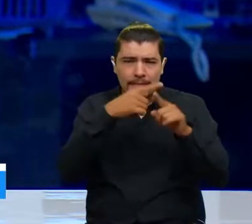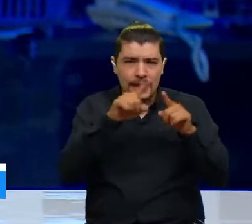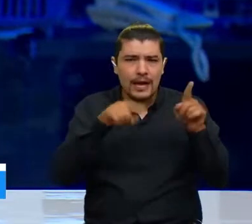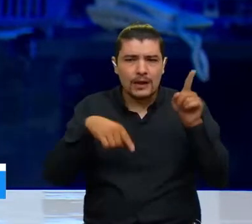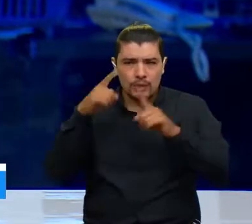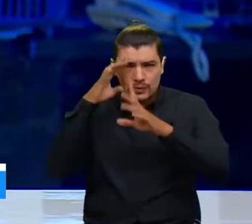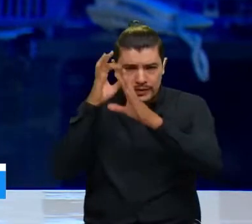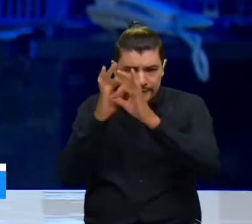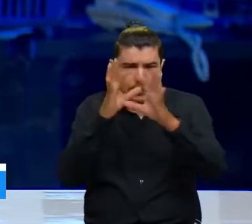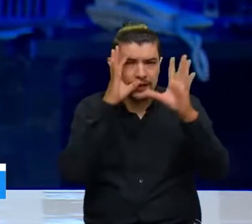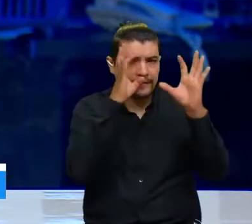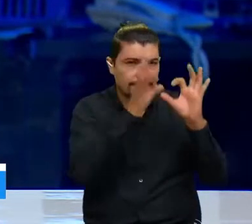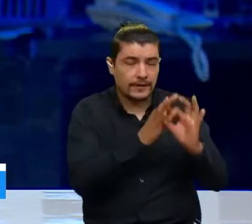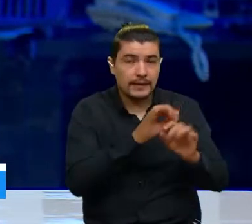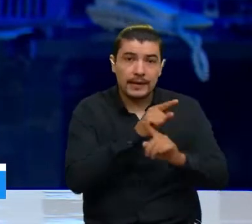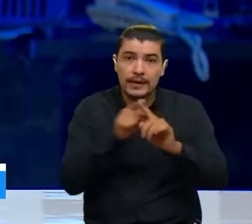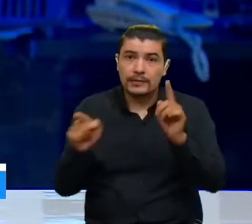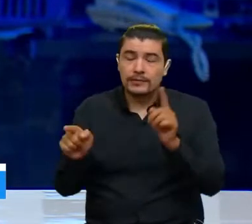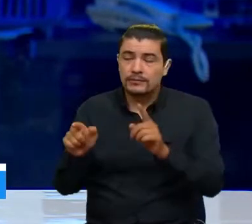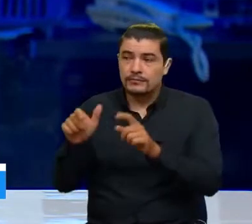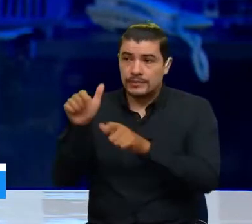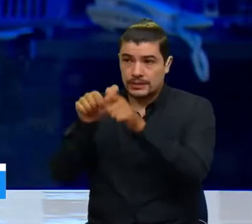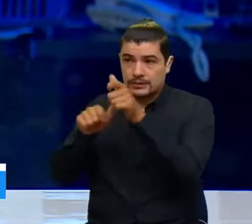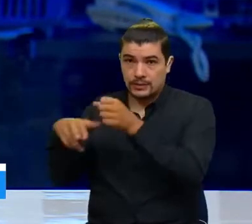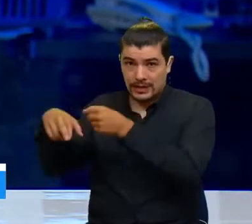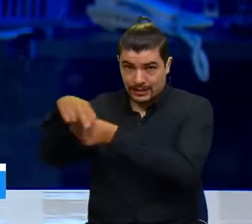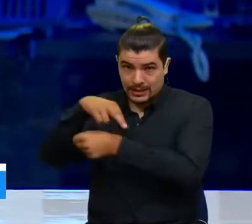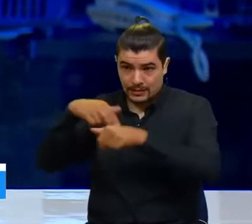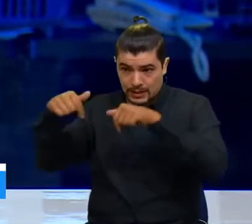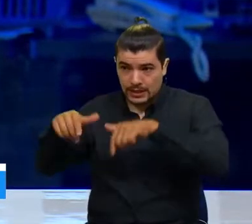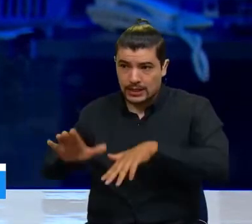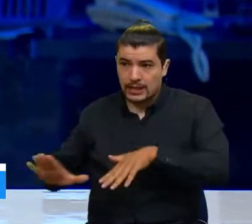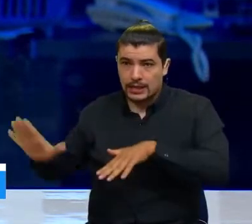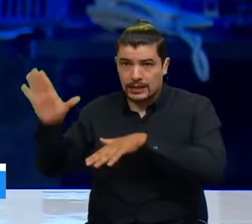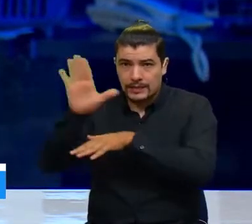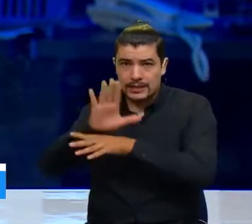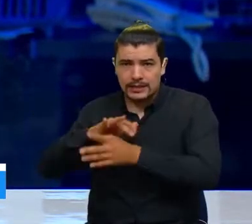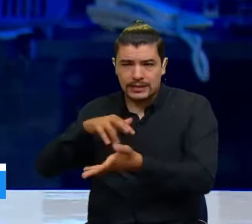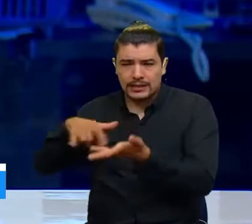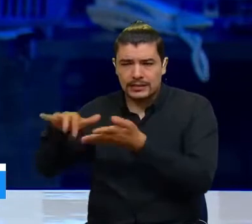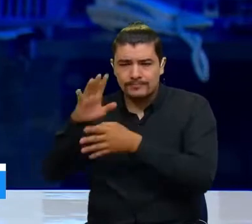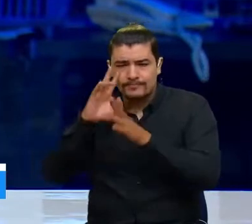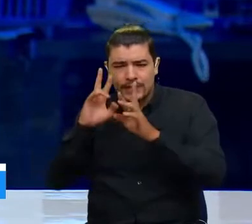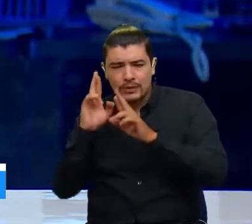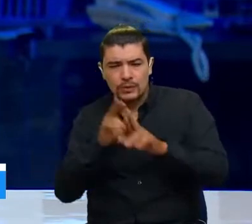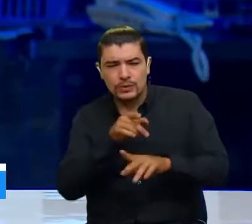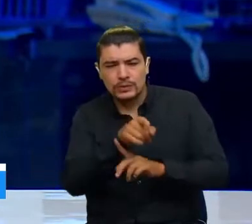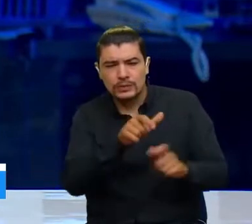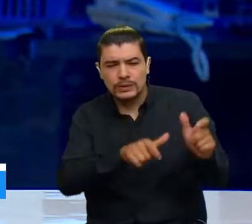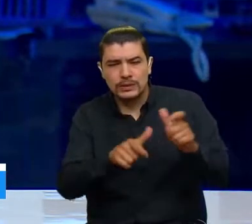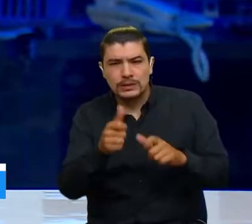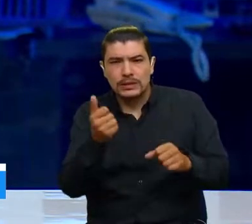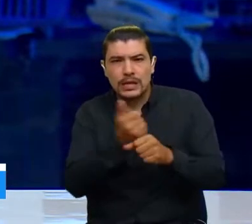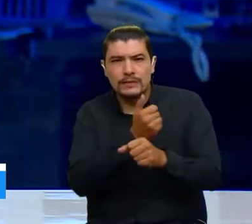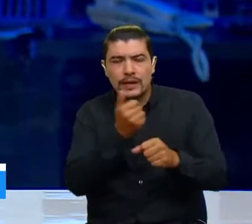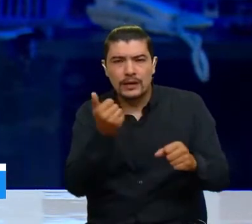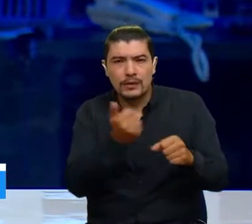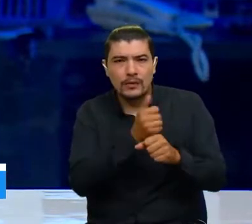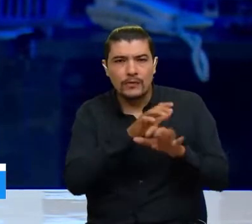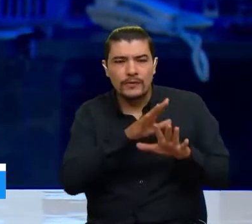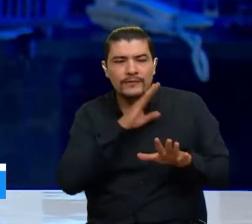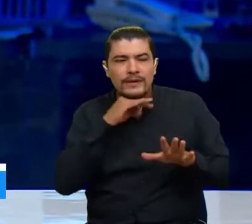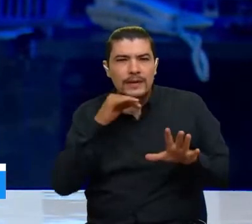de ellos. Pero, ¿qué piensan quienes en la región trabajan con estos pacientes y afirman que no cuentan con un servicio temprano, oportuno y